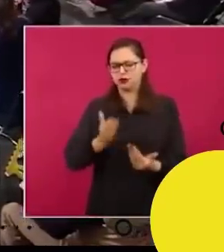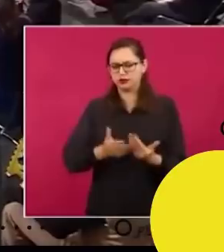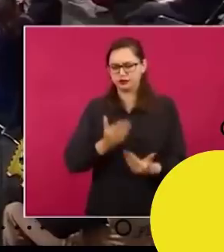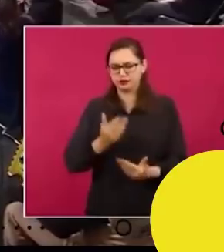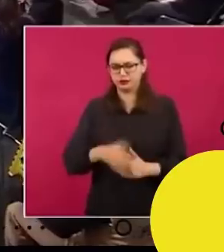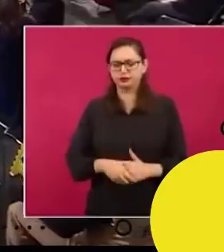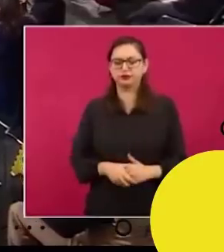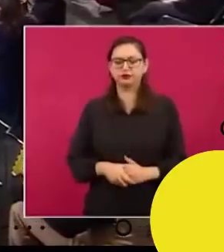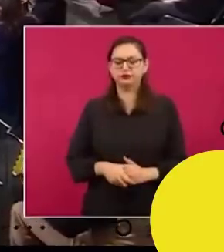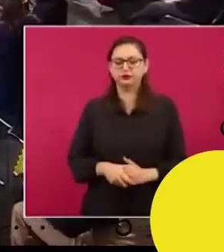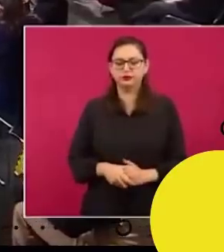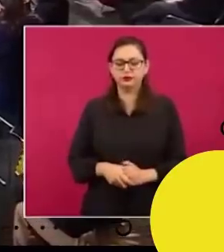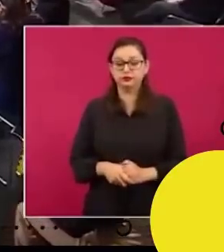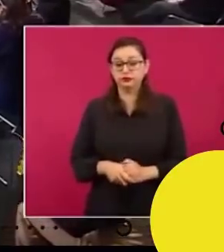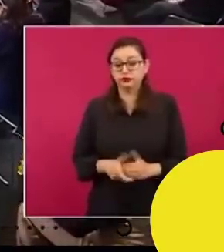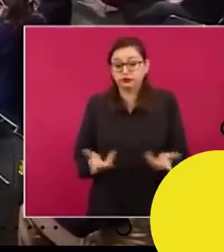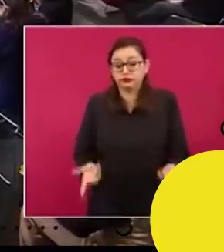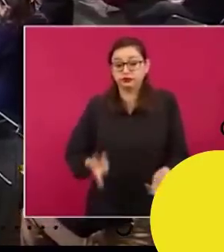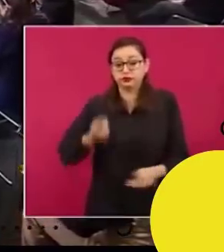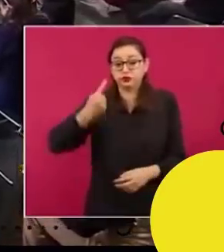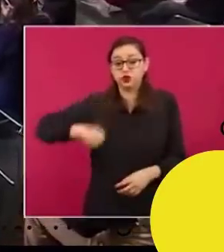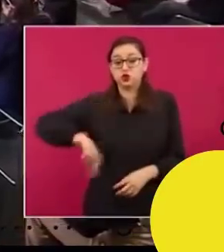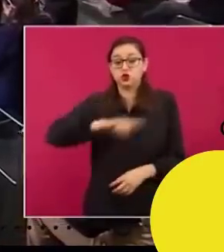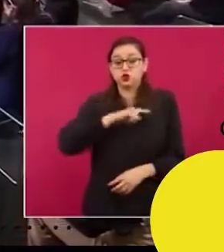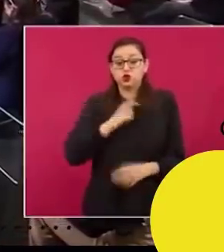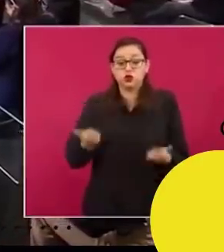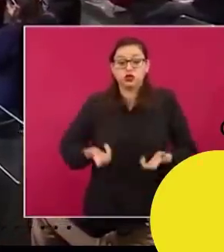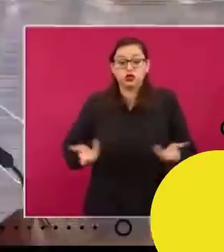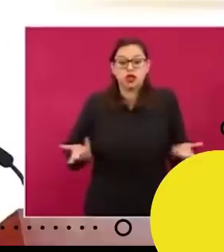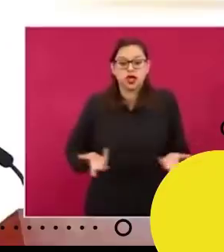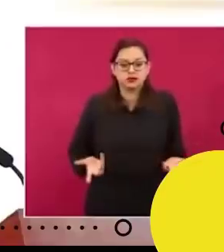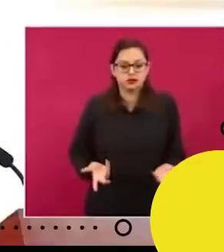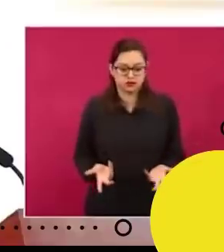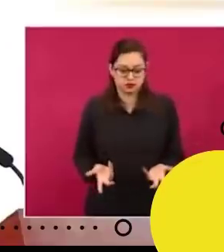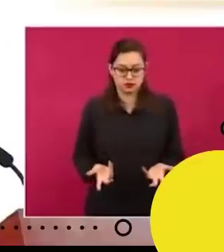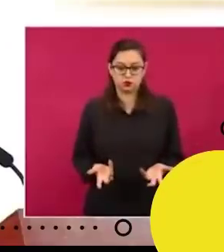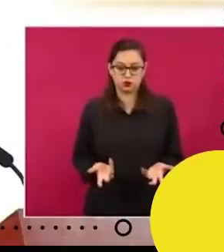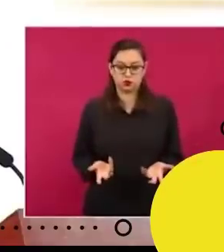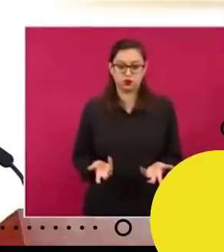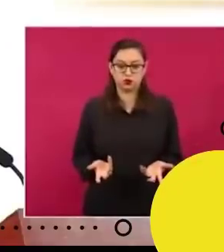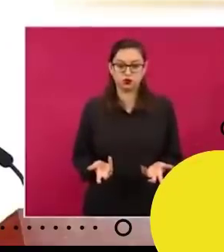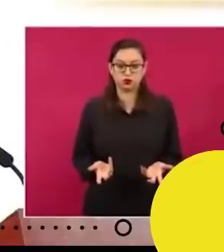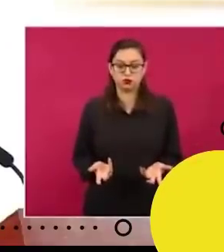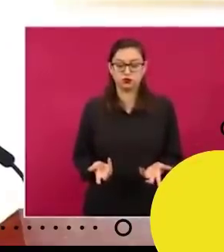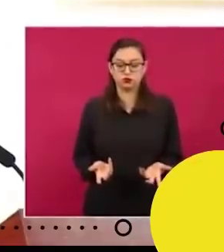Y lo que se está haciendo en estos casos es